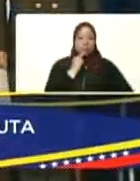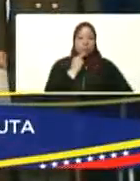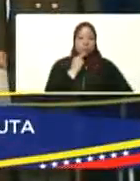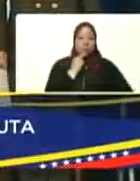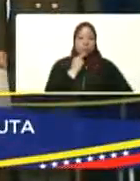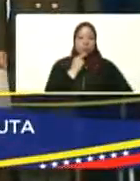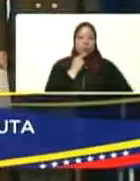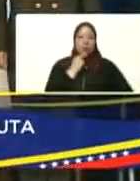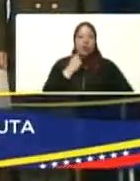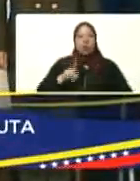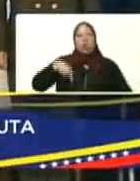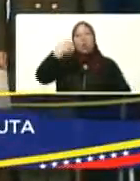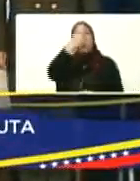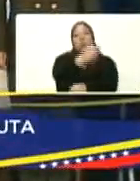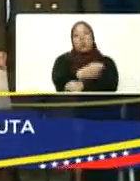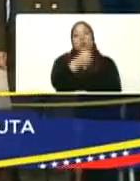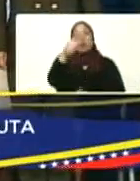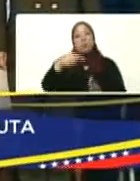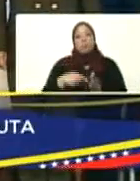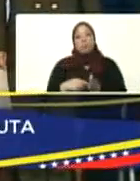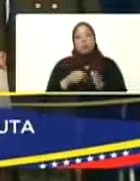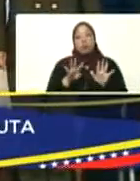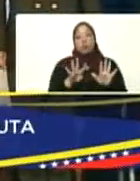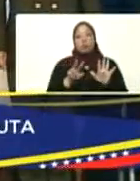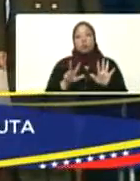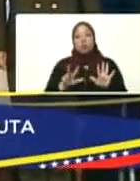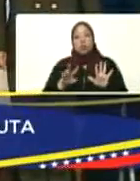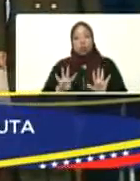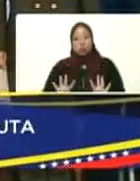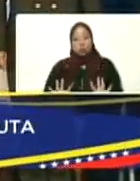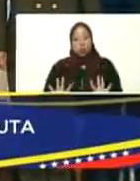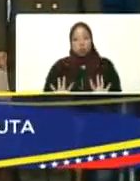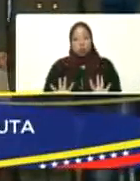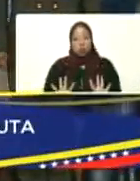A la promoción 1989,